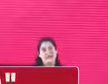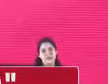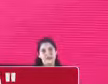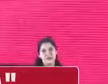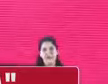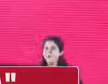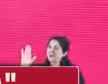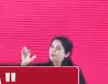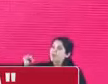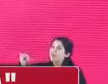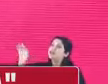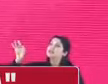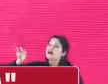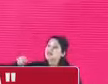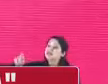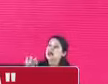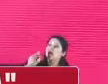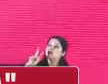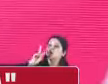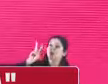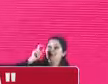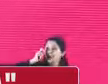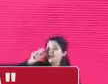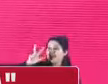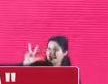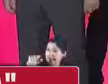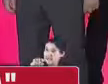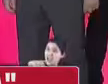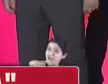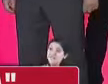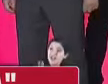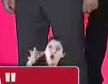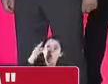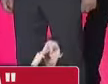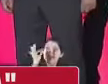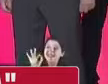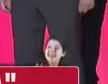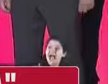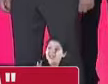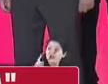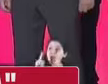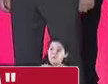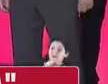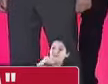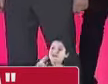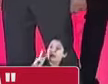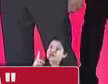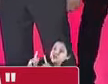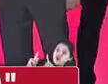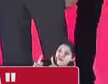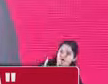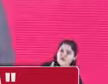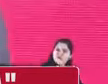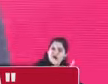se van a cumplir 40 años de la misma familia y el mismo apellido y no me parece mal